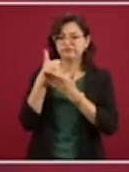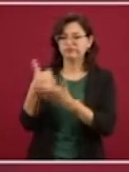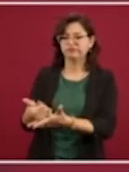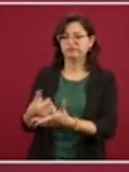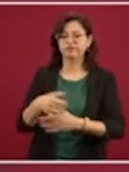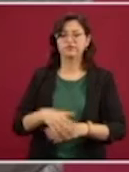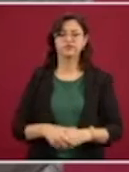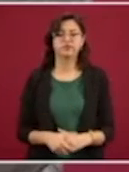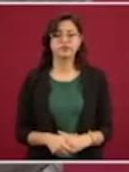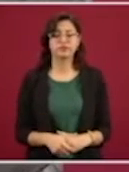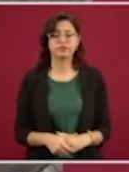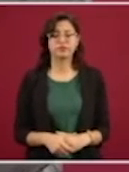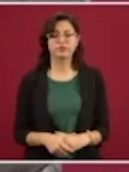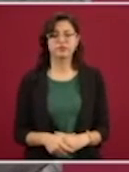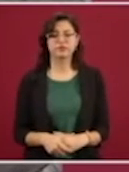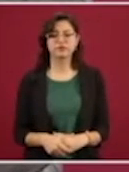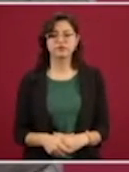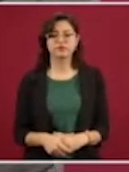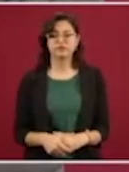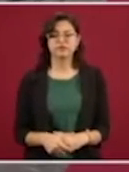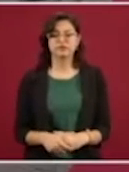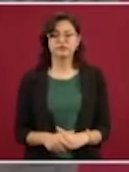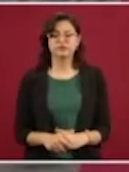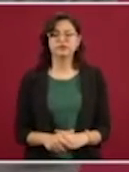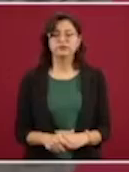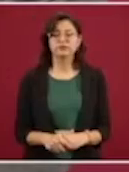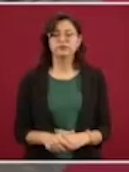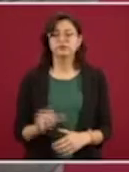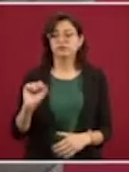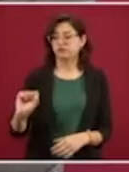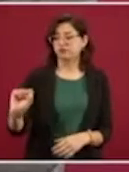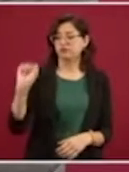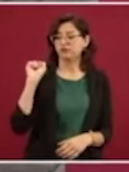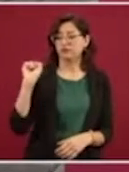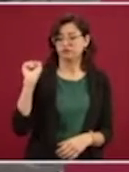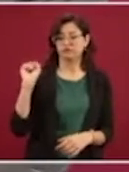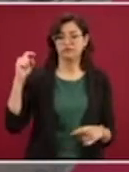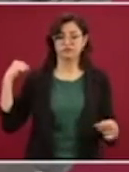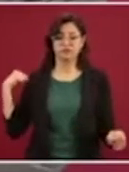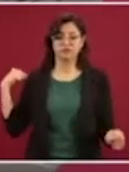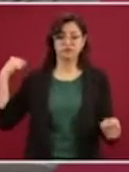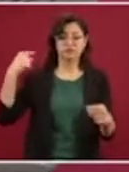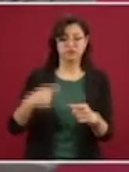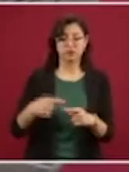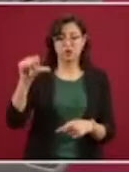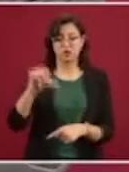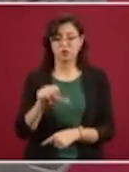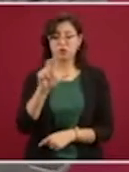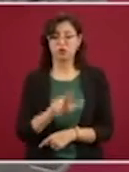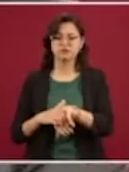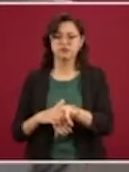El informe que tenemos es que del sábado a hoy